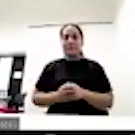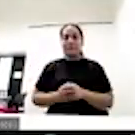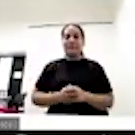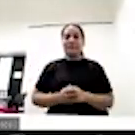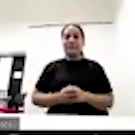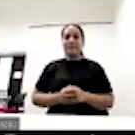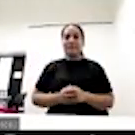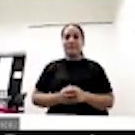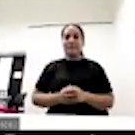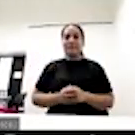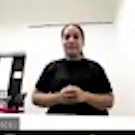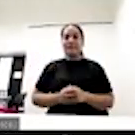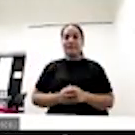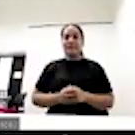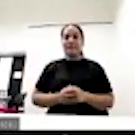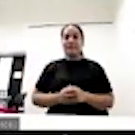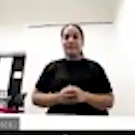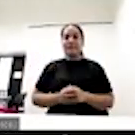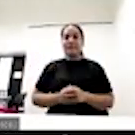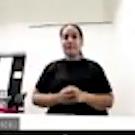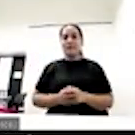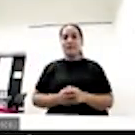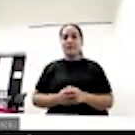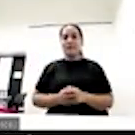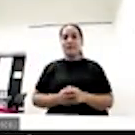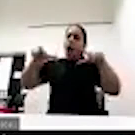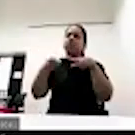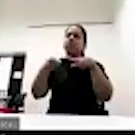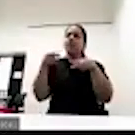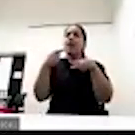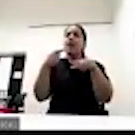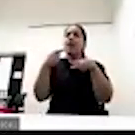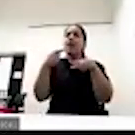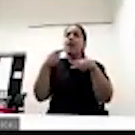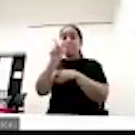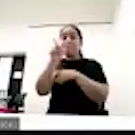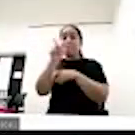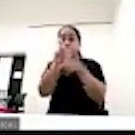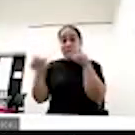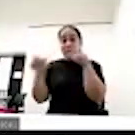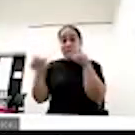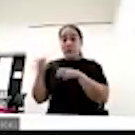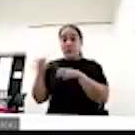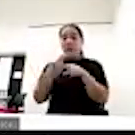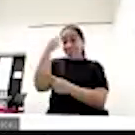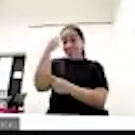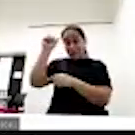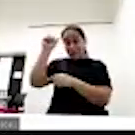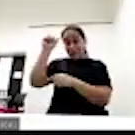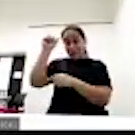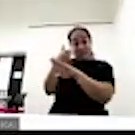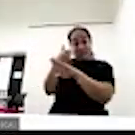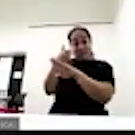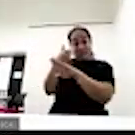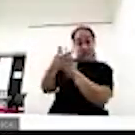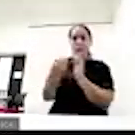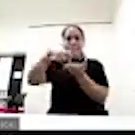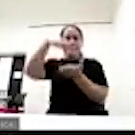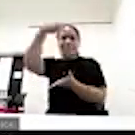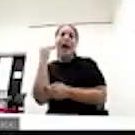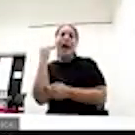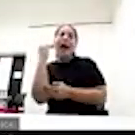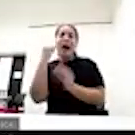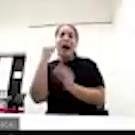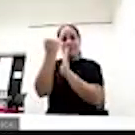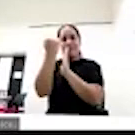Desde ese lugar del que estaba hablando antes, de la intuición, mis personajes femeninos, las